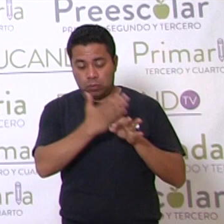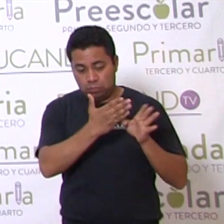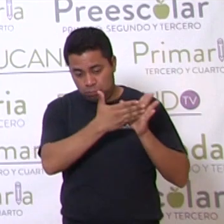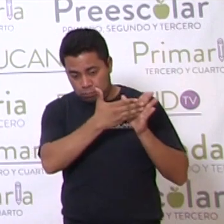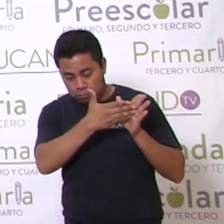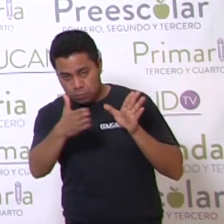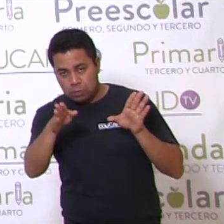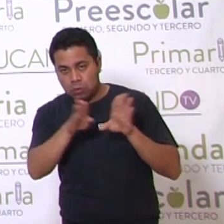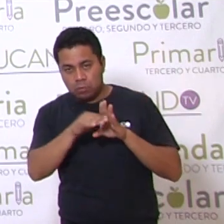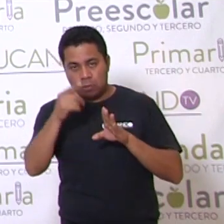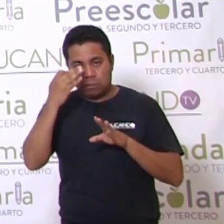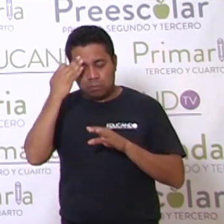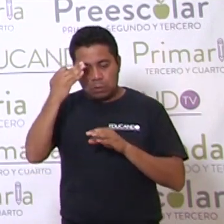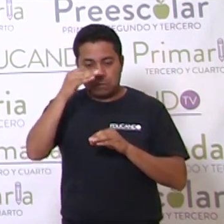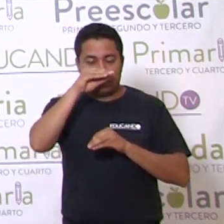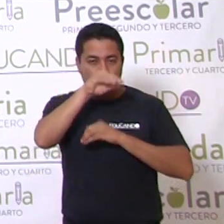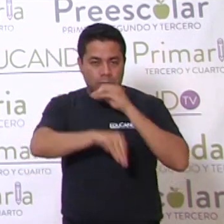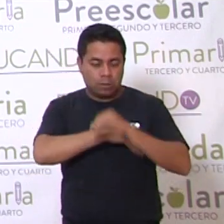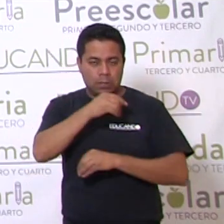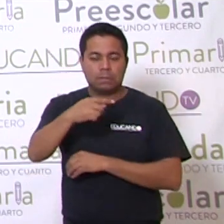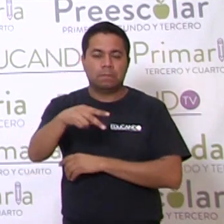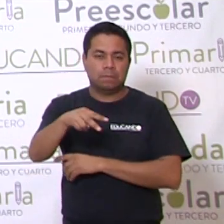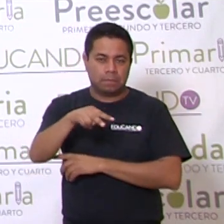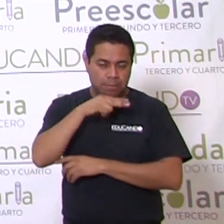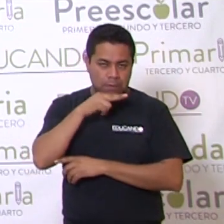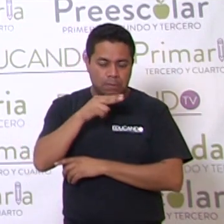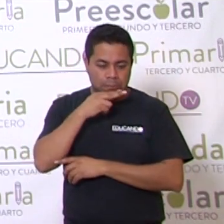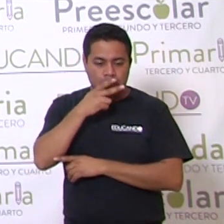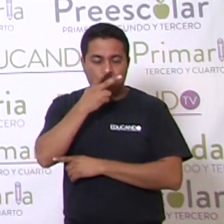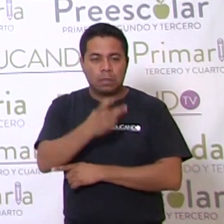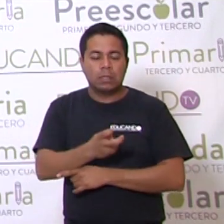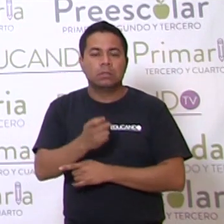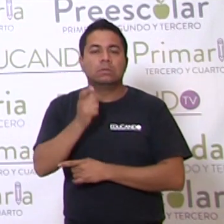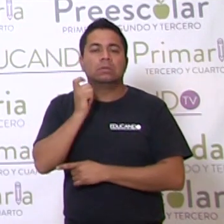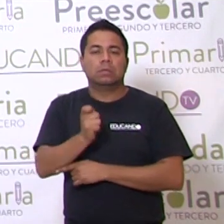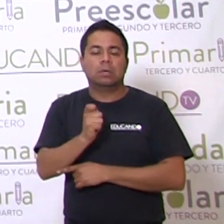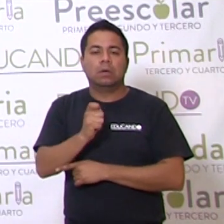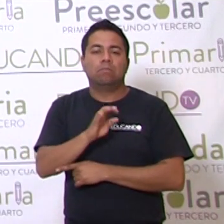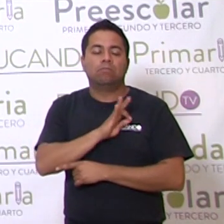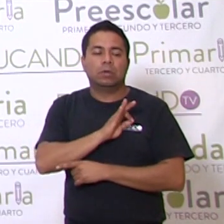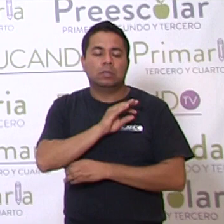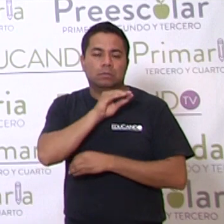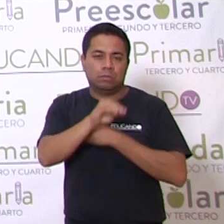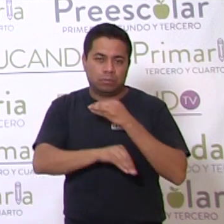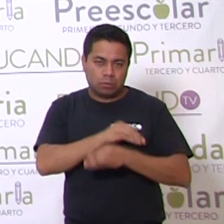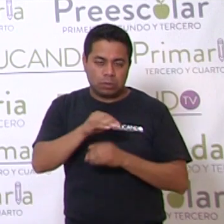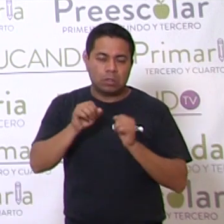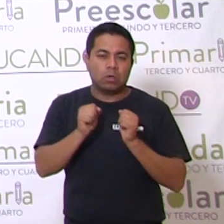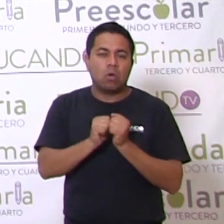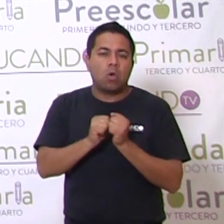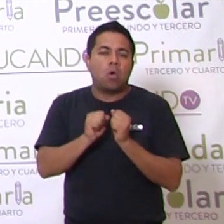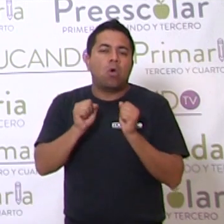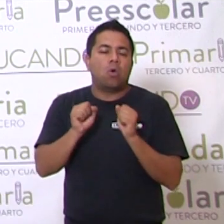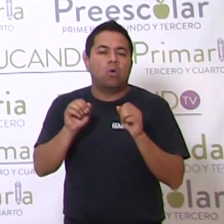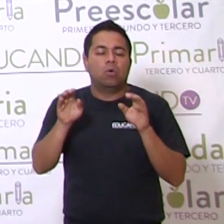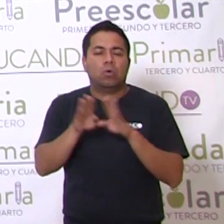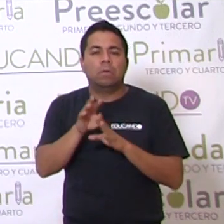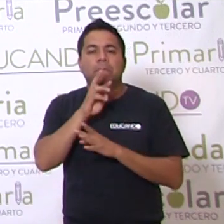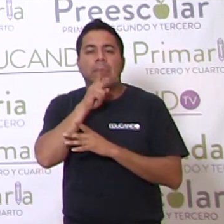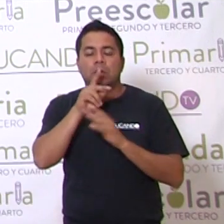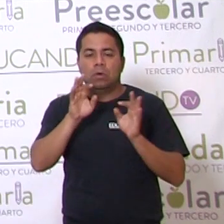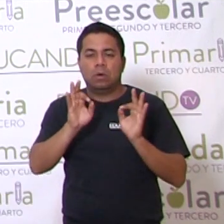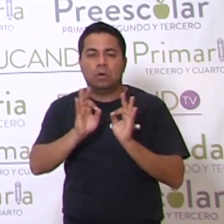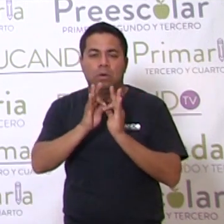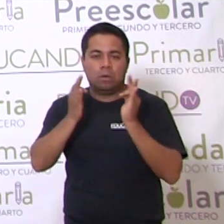de cómo esté conjugado nuestro verbo, es como vamos a delimitar y vamos a hacer de mejor